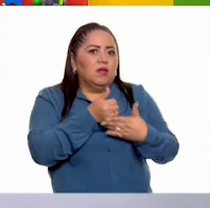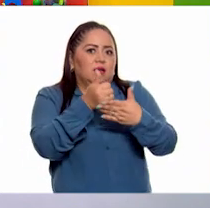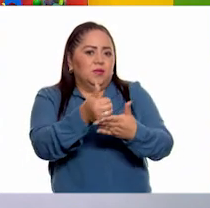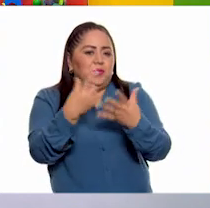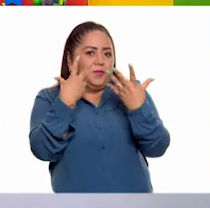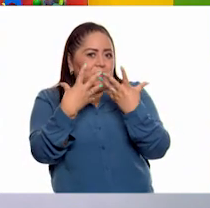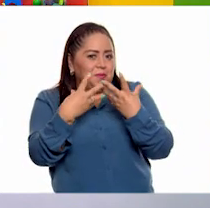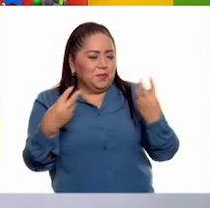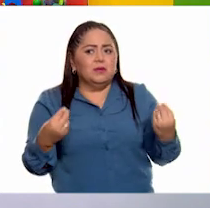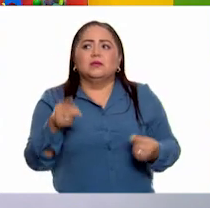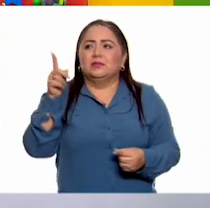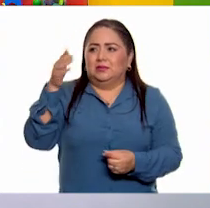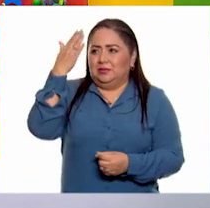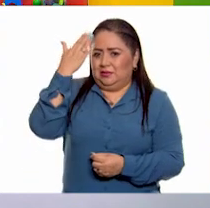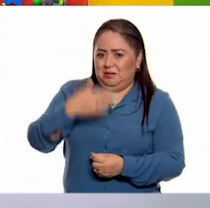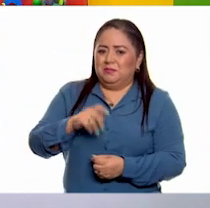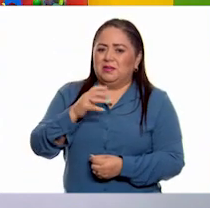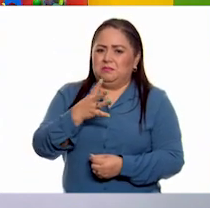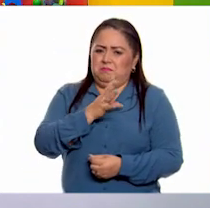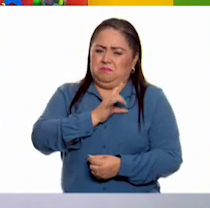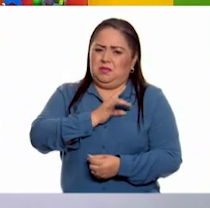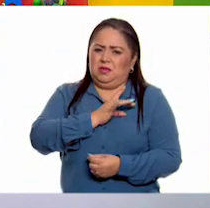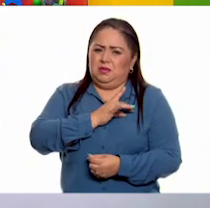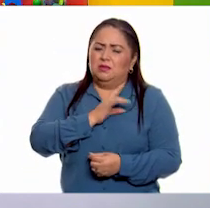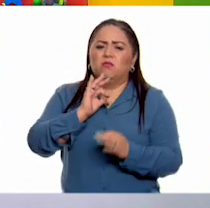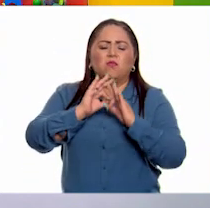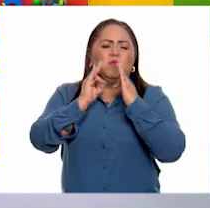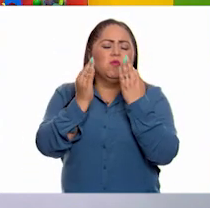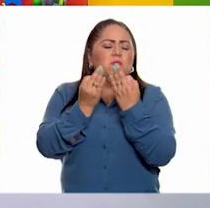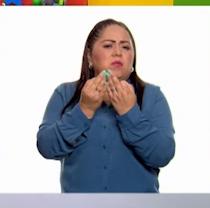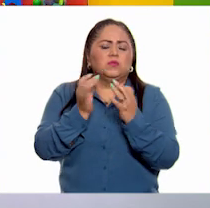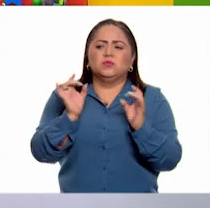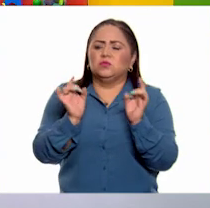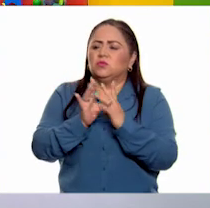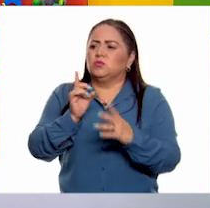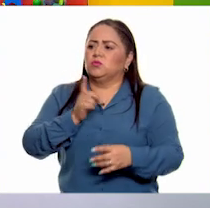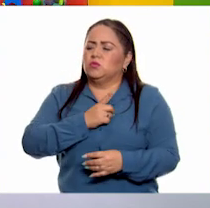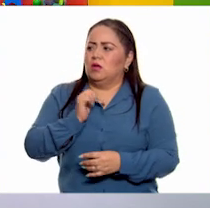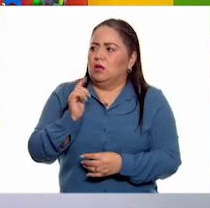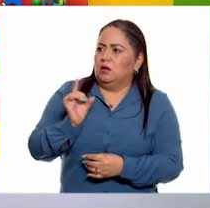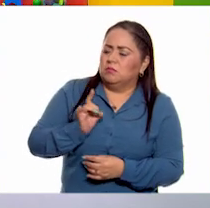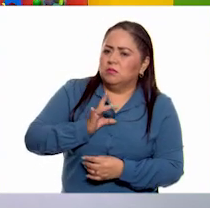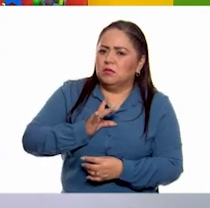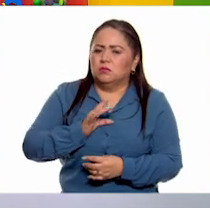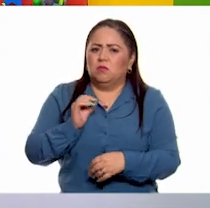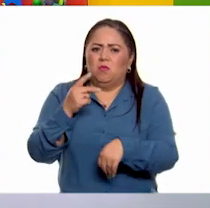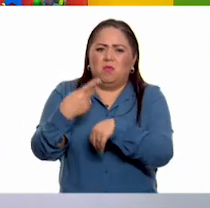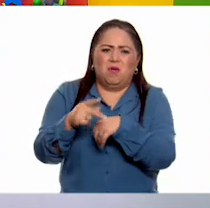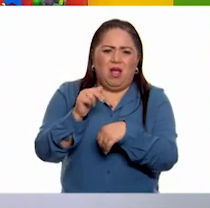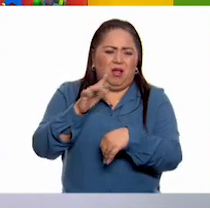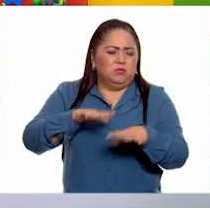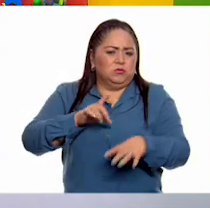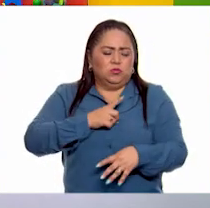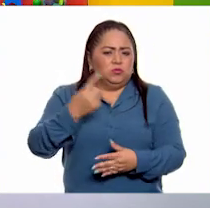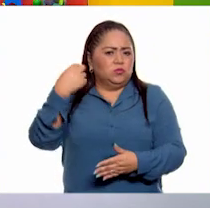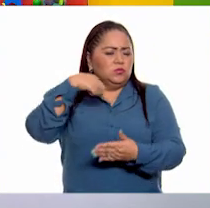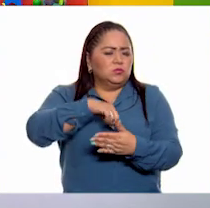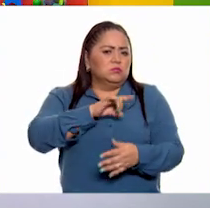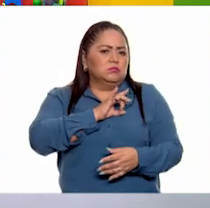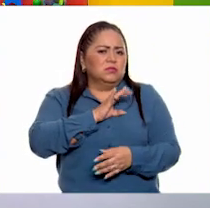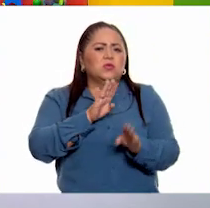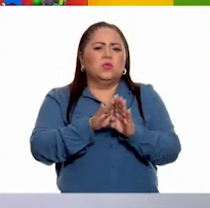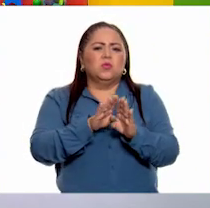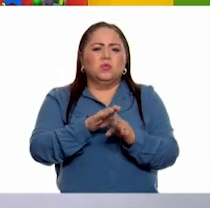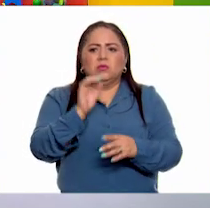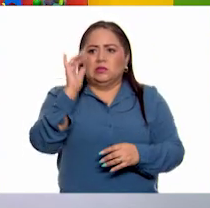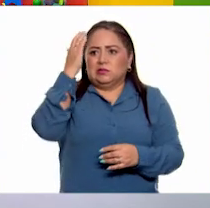es. ¿Sabes? El miedo es una forma de reacción ante una amenaza o situación de riesgo, ya sea por algo conocido